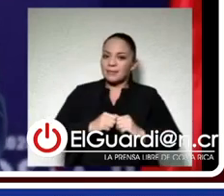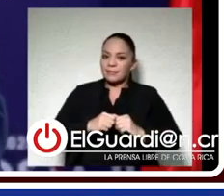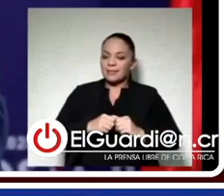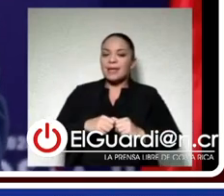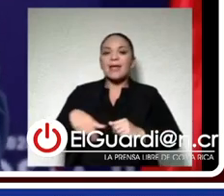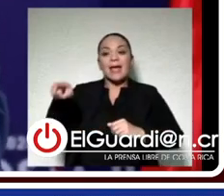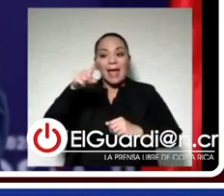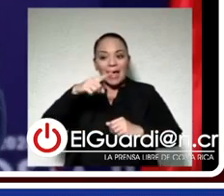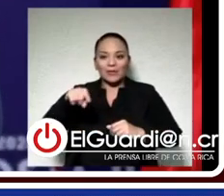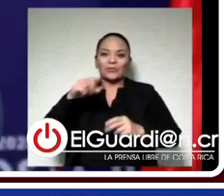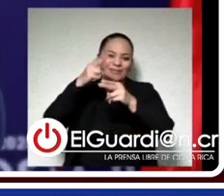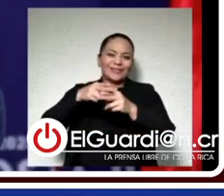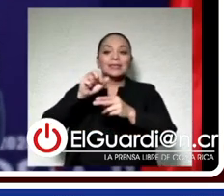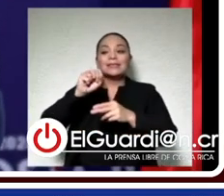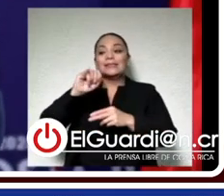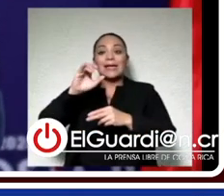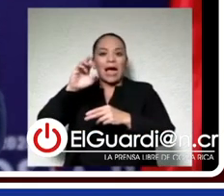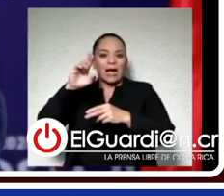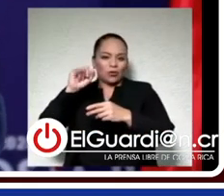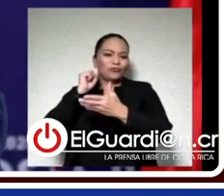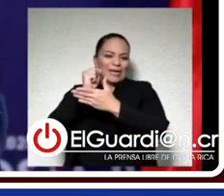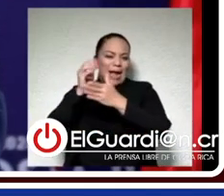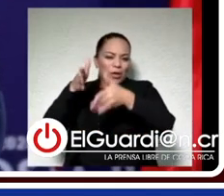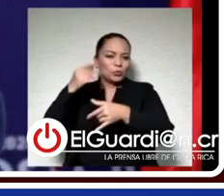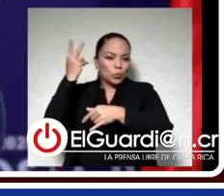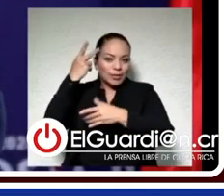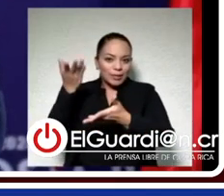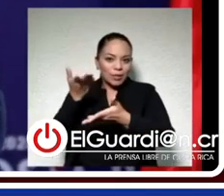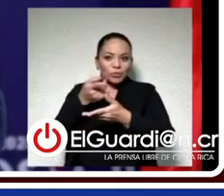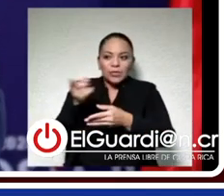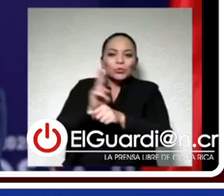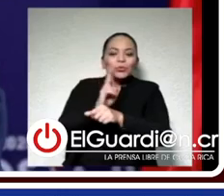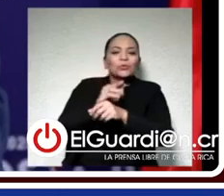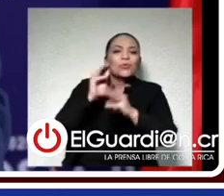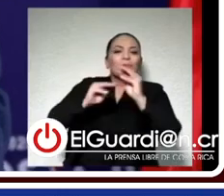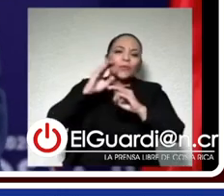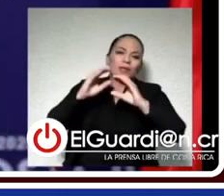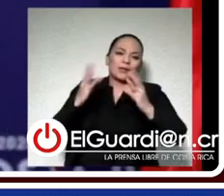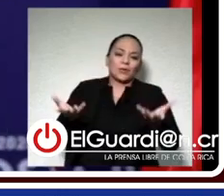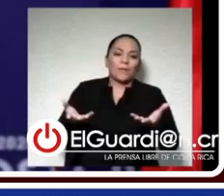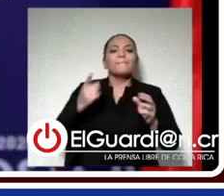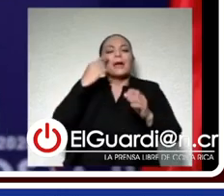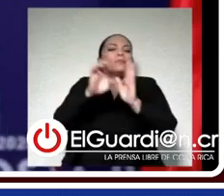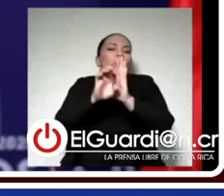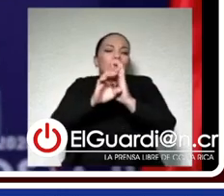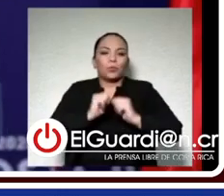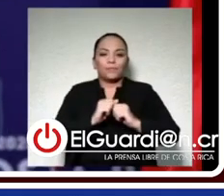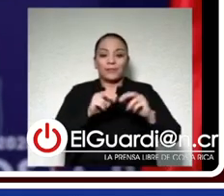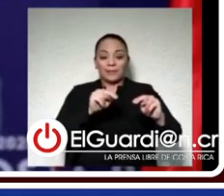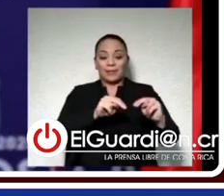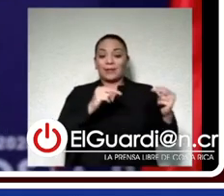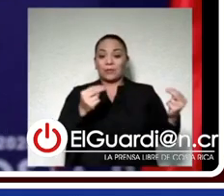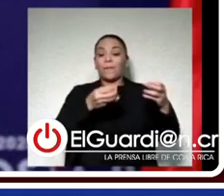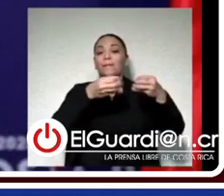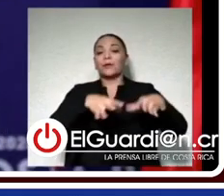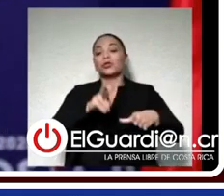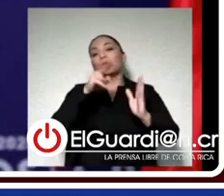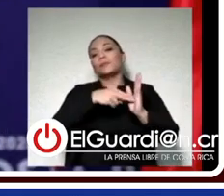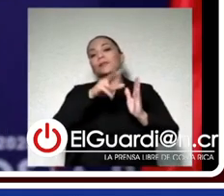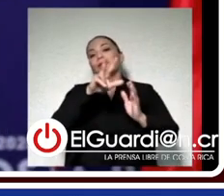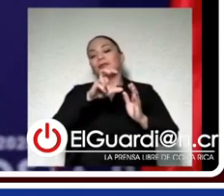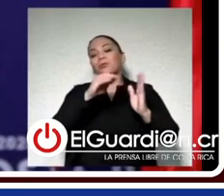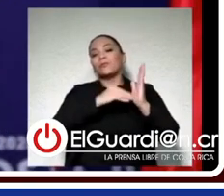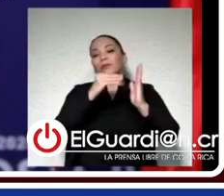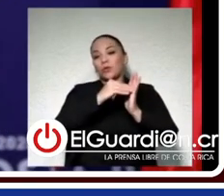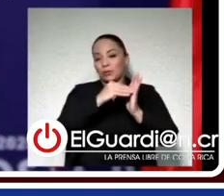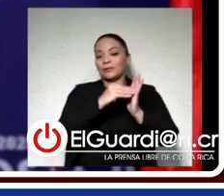sicarios políticos que utilizan sus medios, póngase a pensar que La Nación este año perdió 2.300 millones de colones de